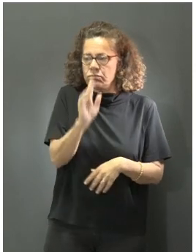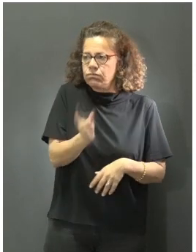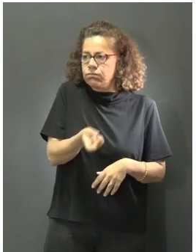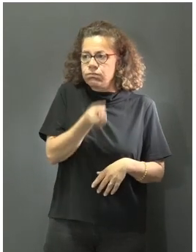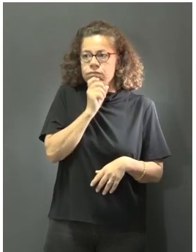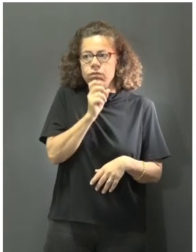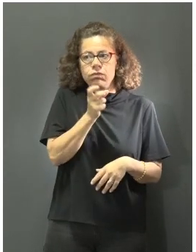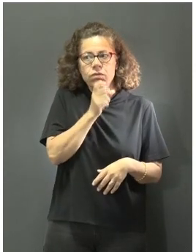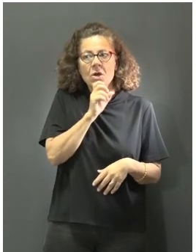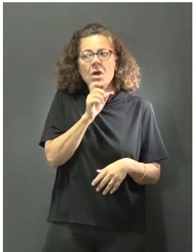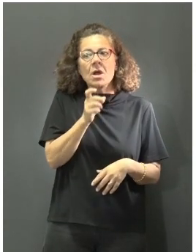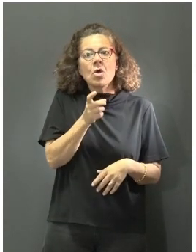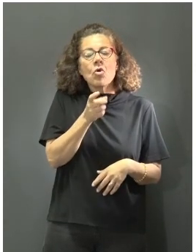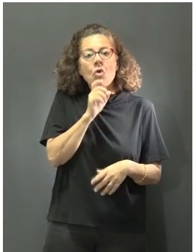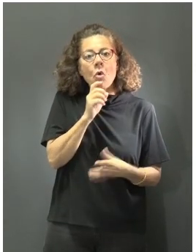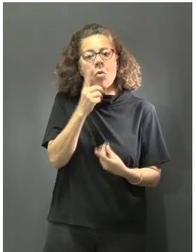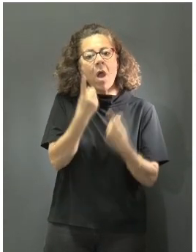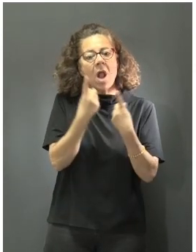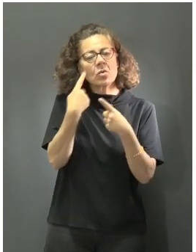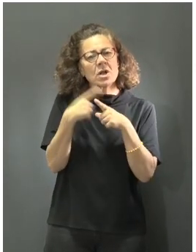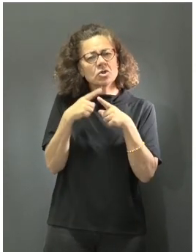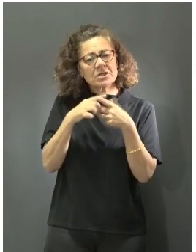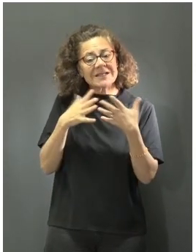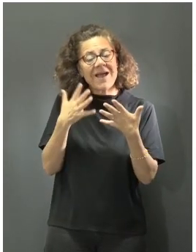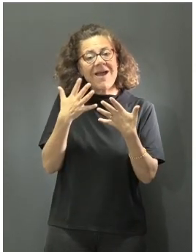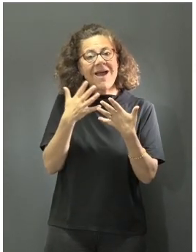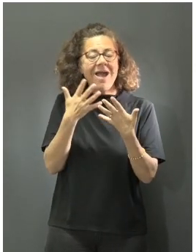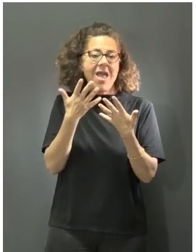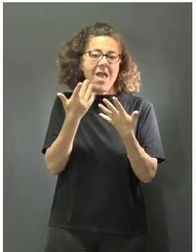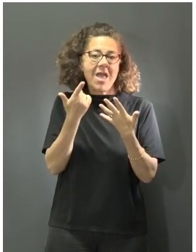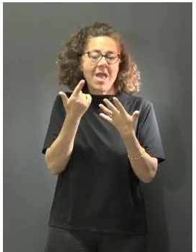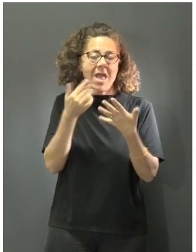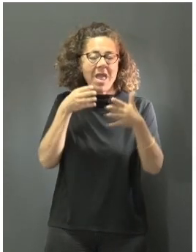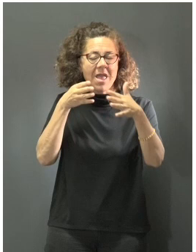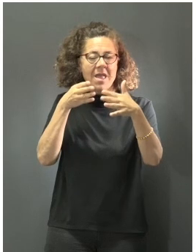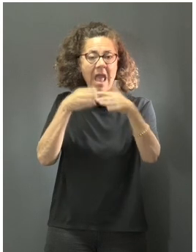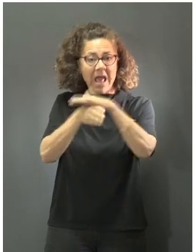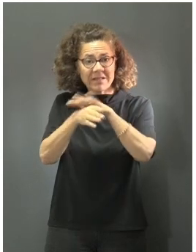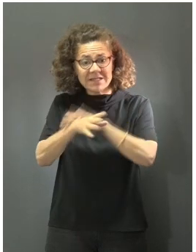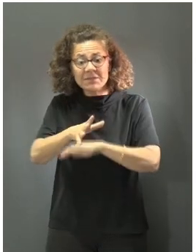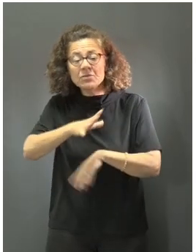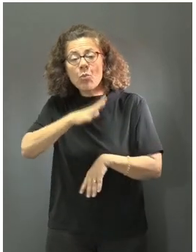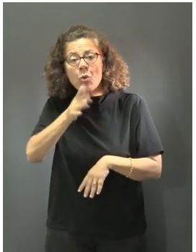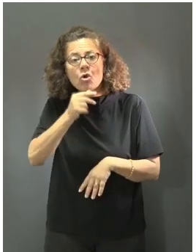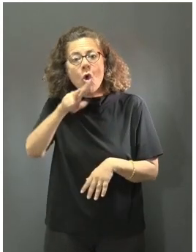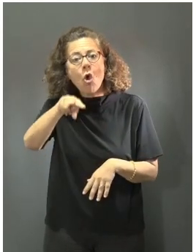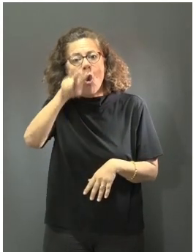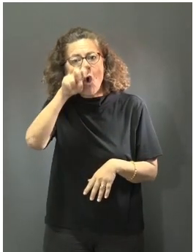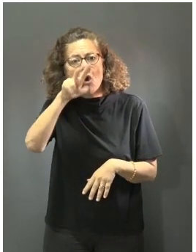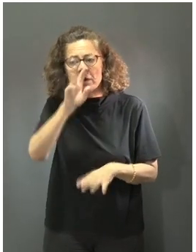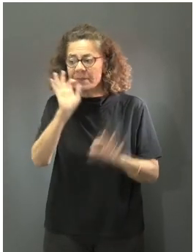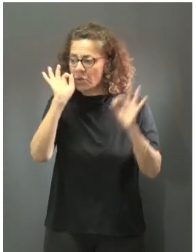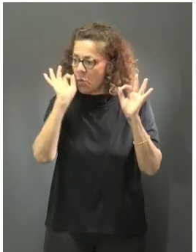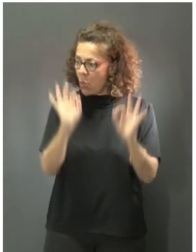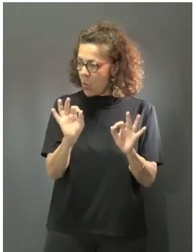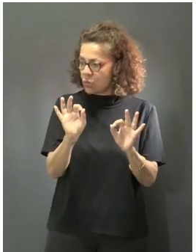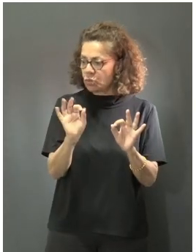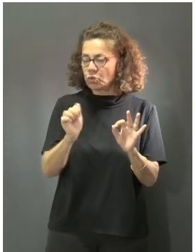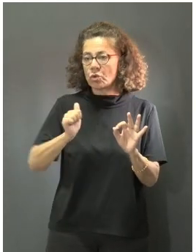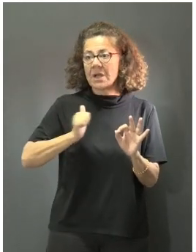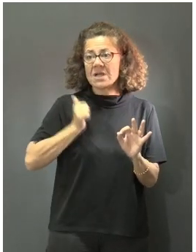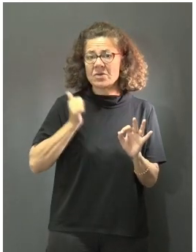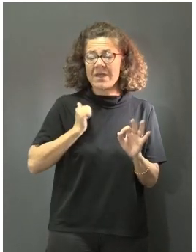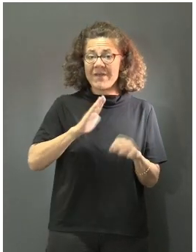cómo hacer determinadas cosas accesibles a través de los olores, ¿no? Y justo dio la casualidad de que